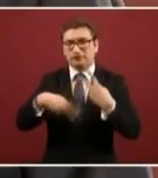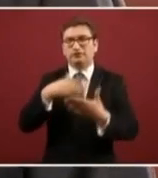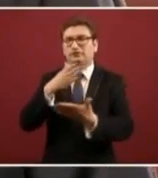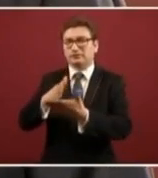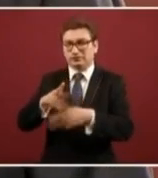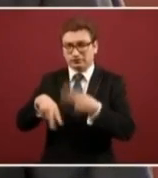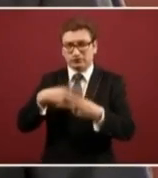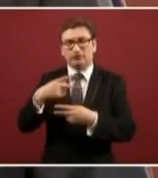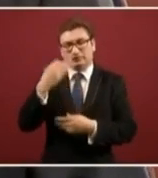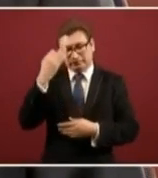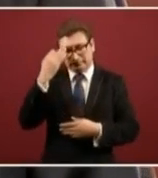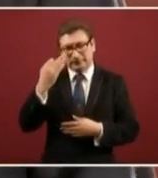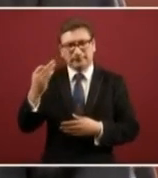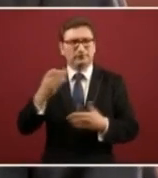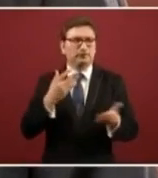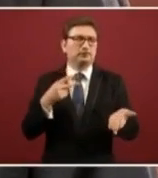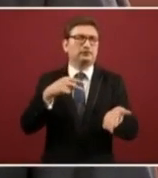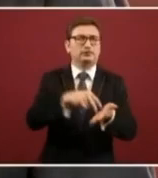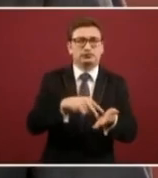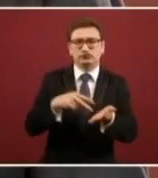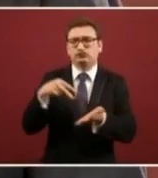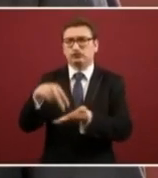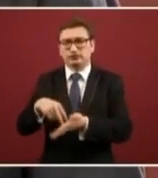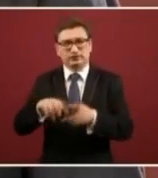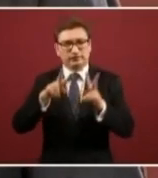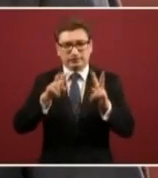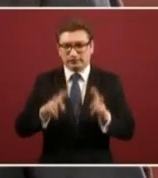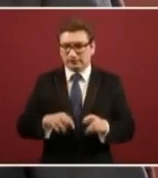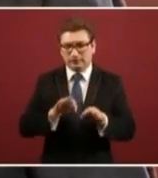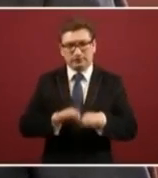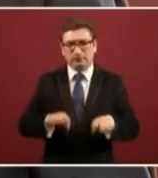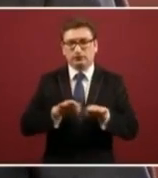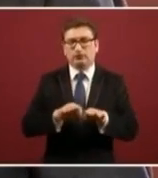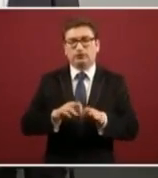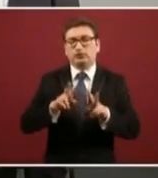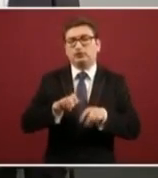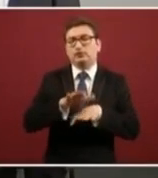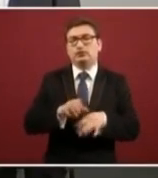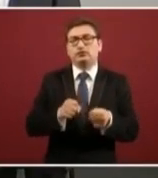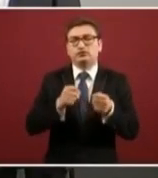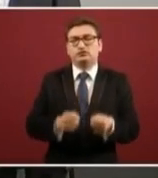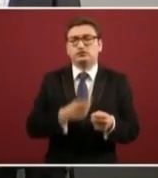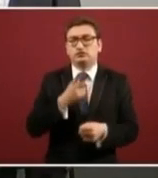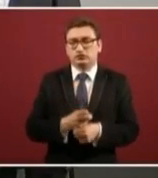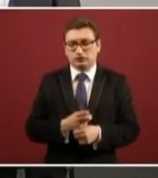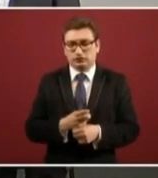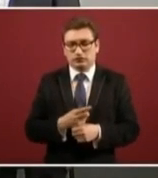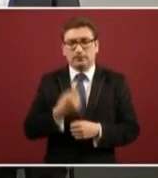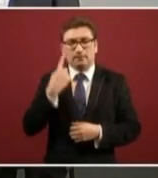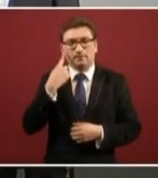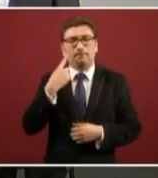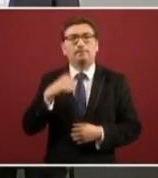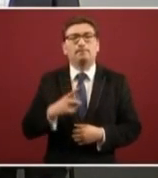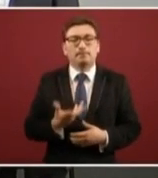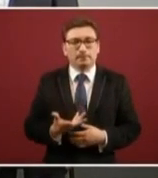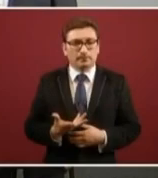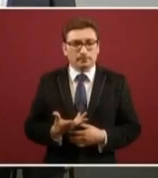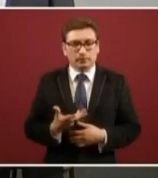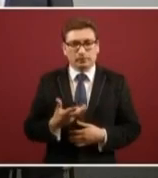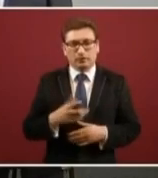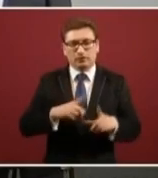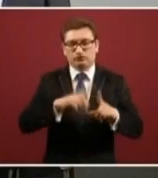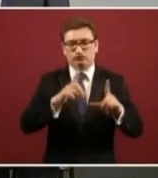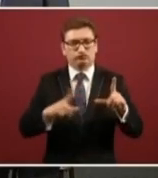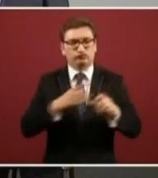destinando tiempo en temas como seguridad para estar en las